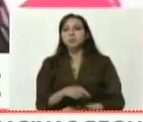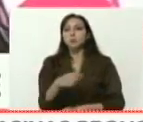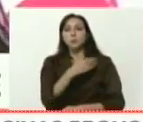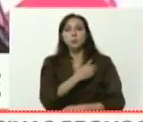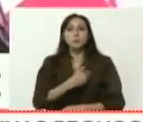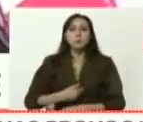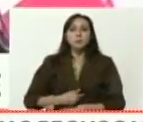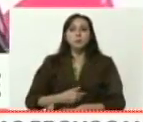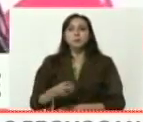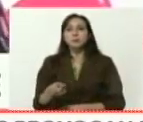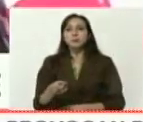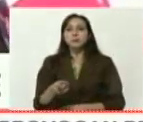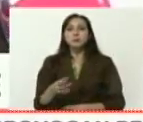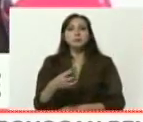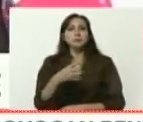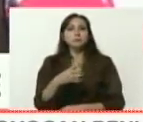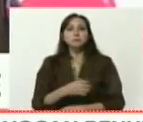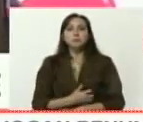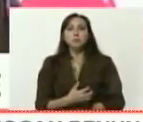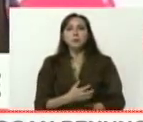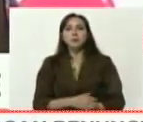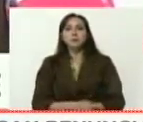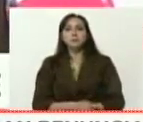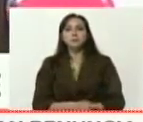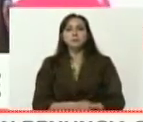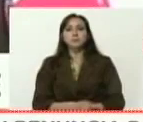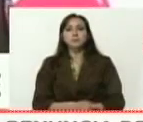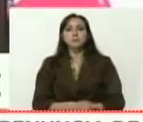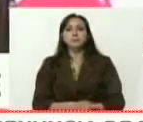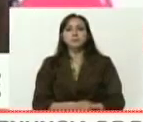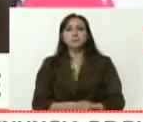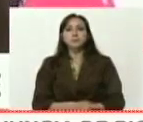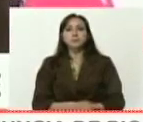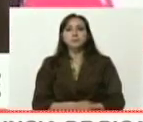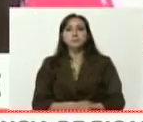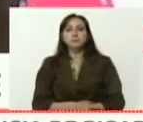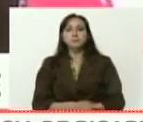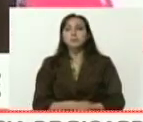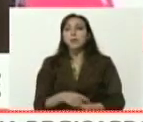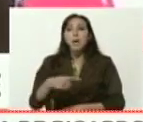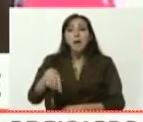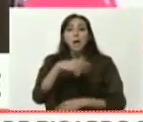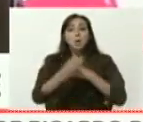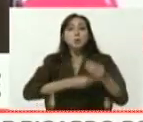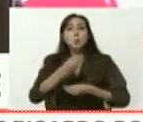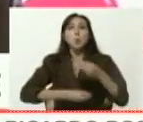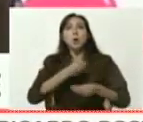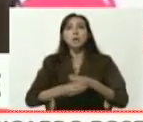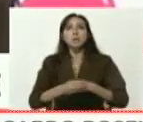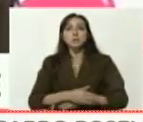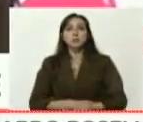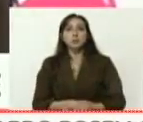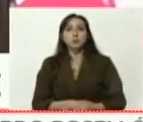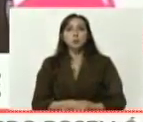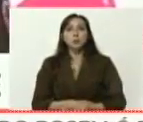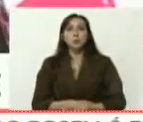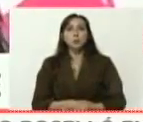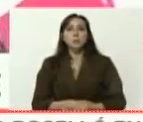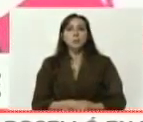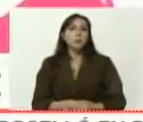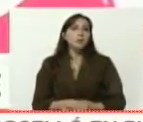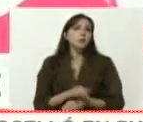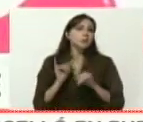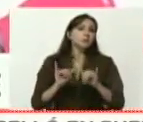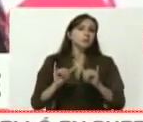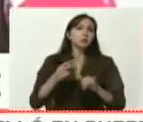explotador e indigno. Fueron estos hechos los que hicieron que nosotros,